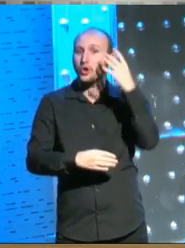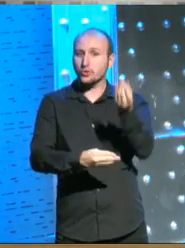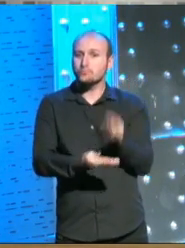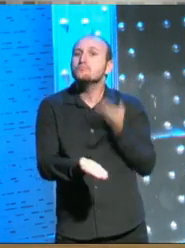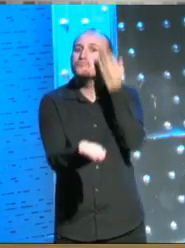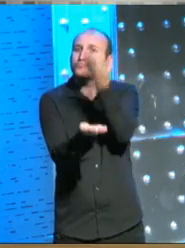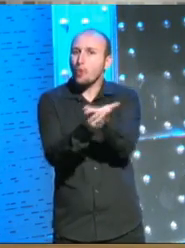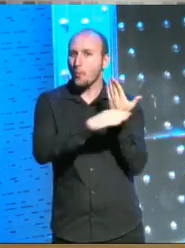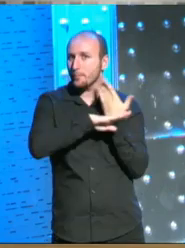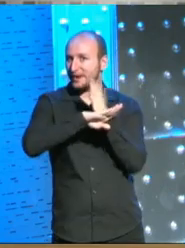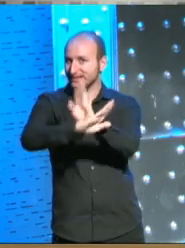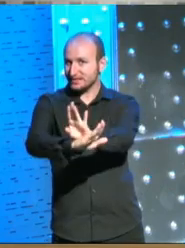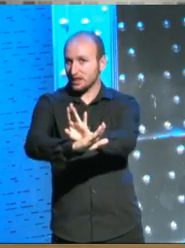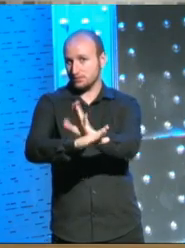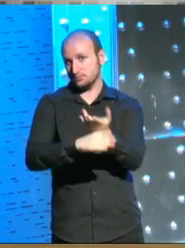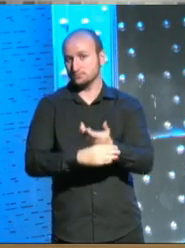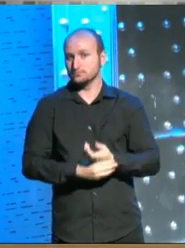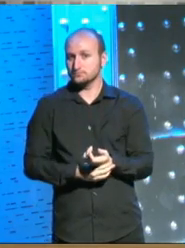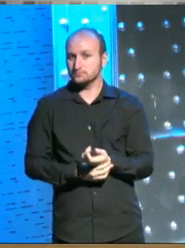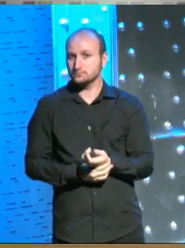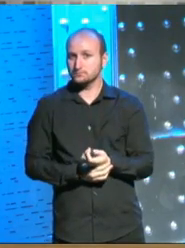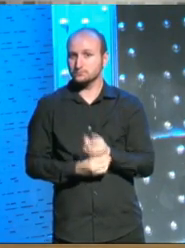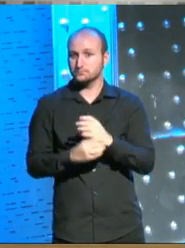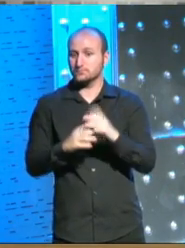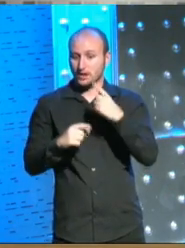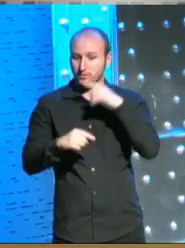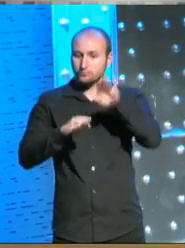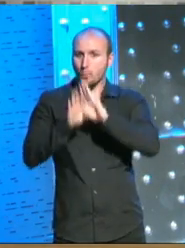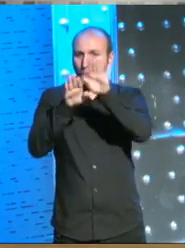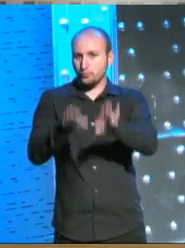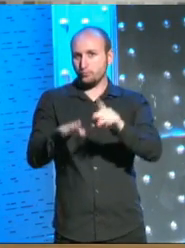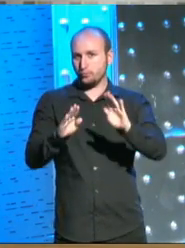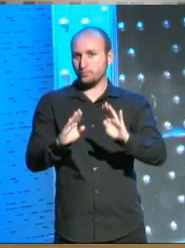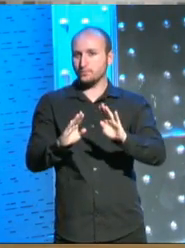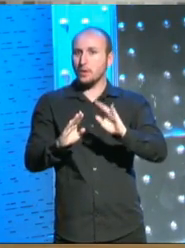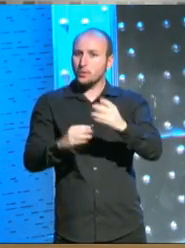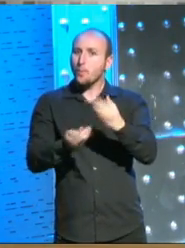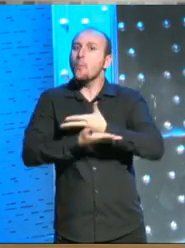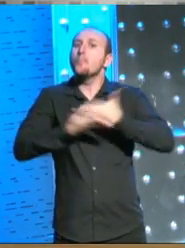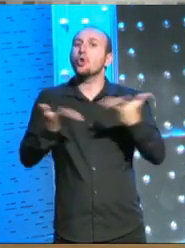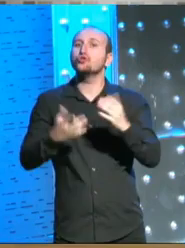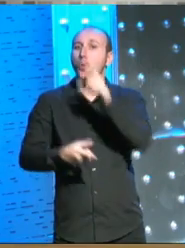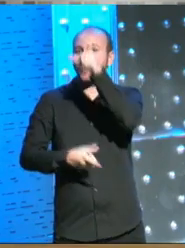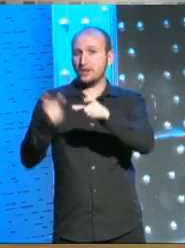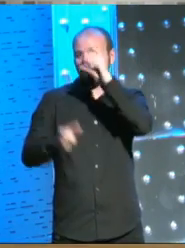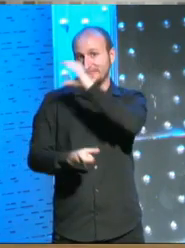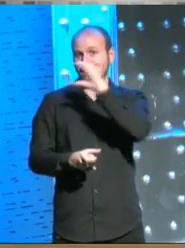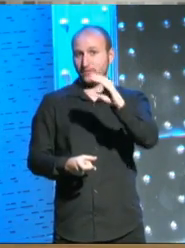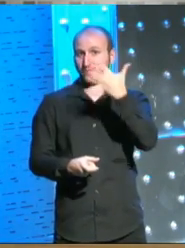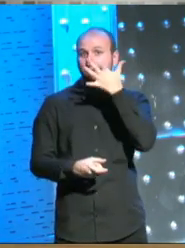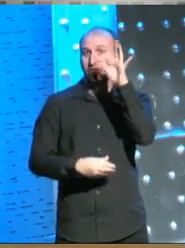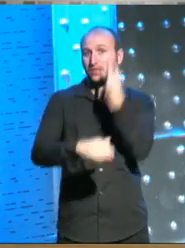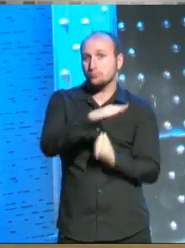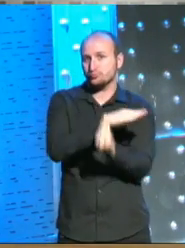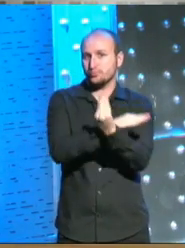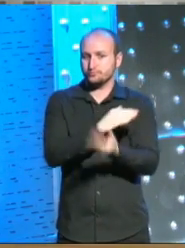escena, inventa la puesta en escena y la ficción, y por tanto nos paramos aquí. Pero muy pronto los científicos franceses, sobre todo